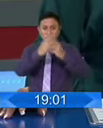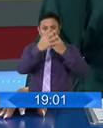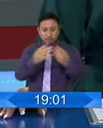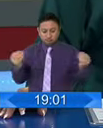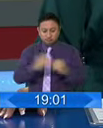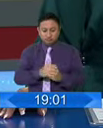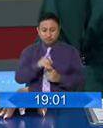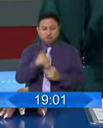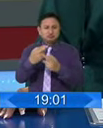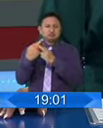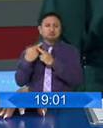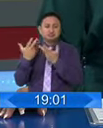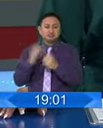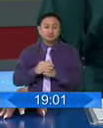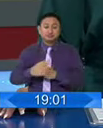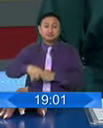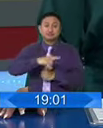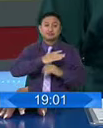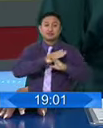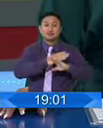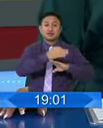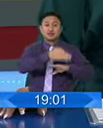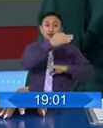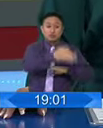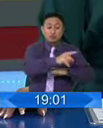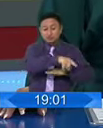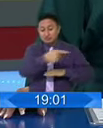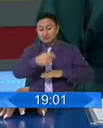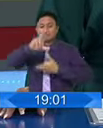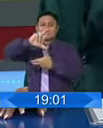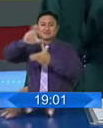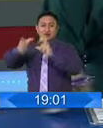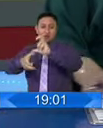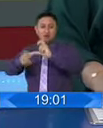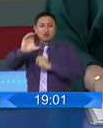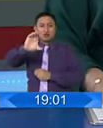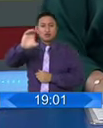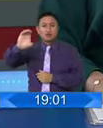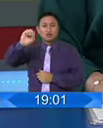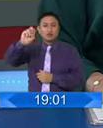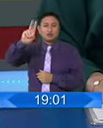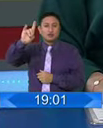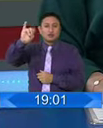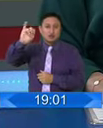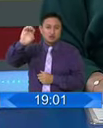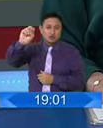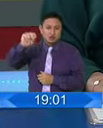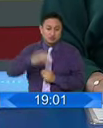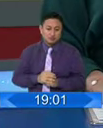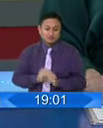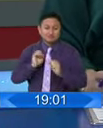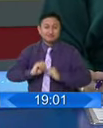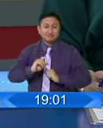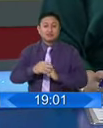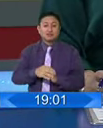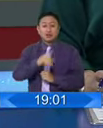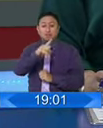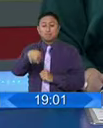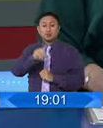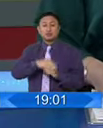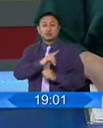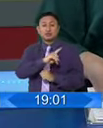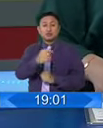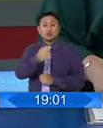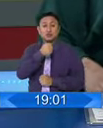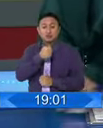Sus competencias pasan a la Defensoría del Pueblo y al Cordicom. Además, se elimina la figura del linchamiento mediático y se buscará una